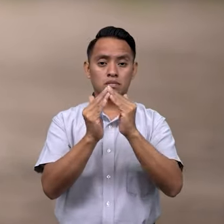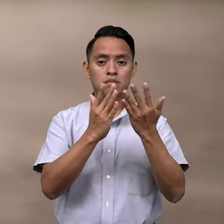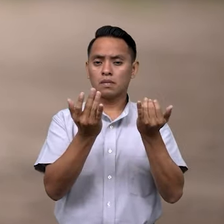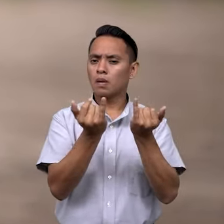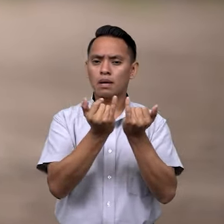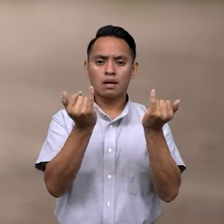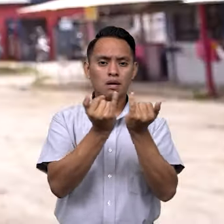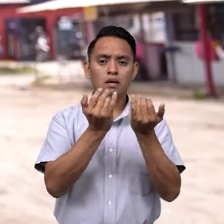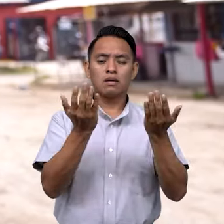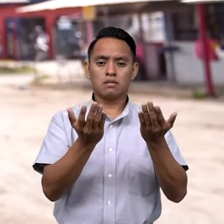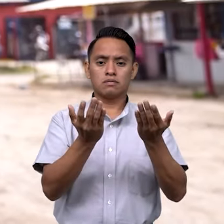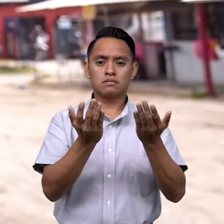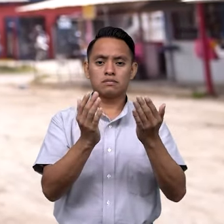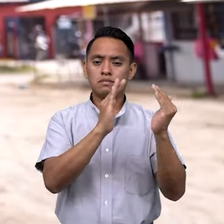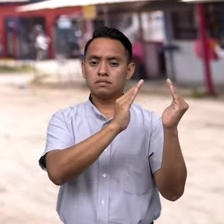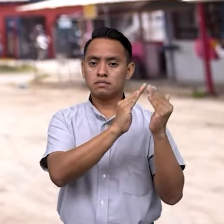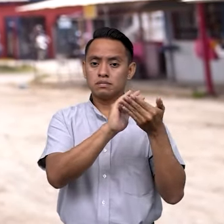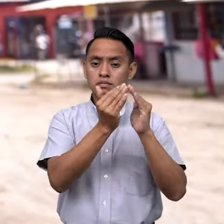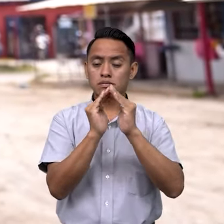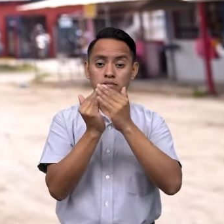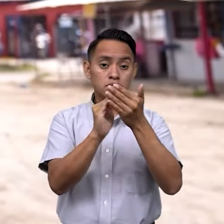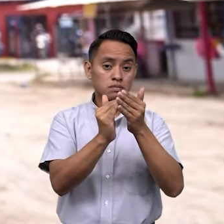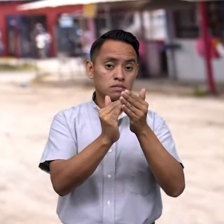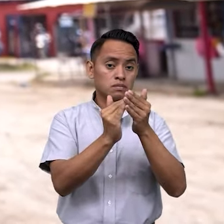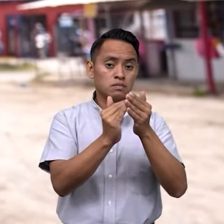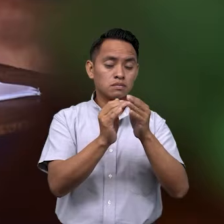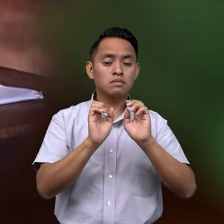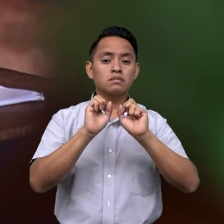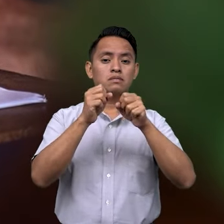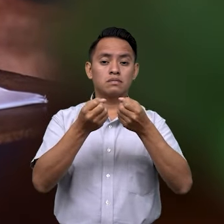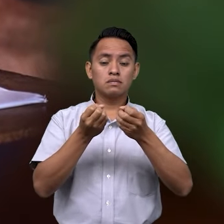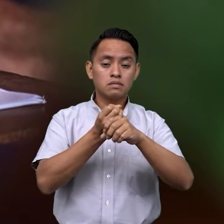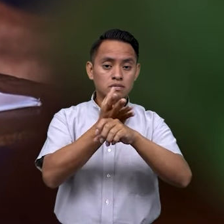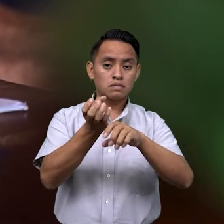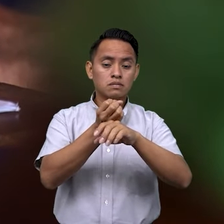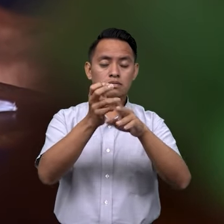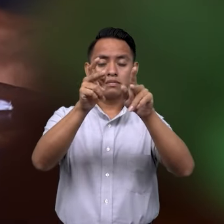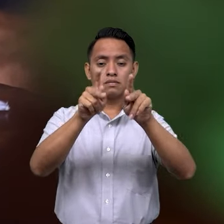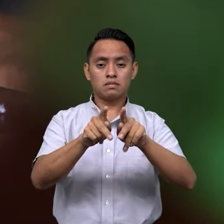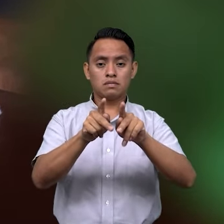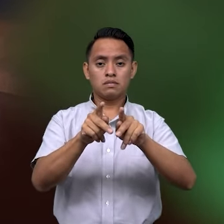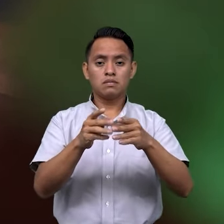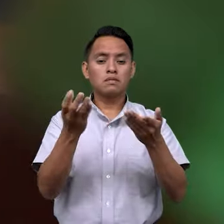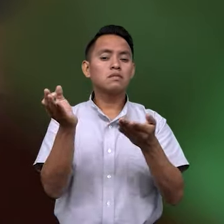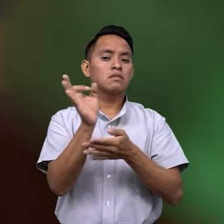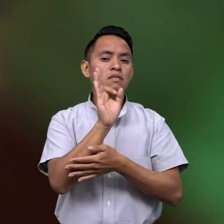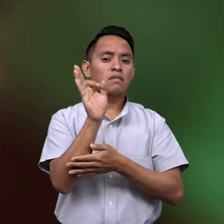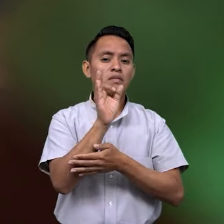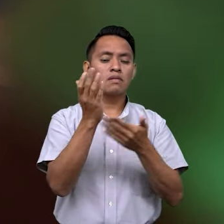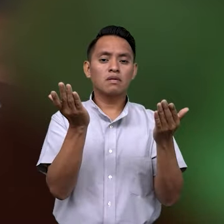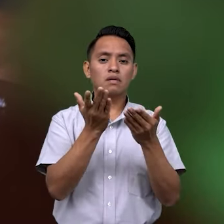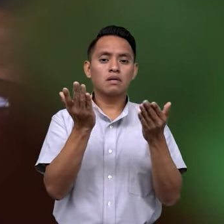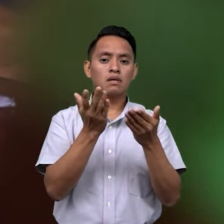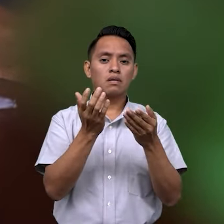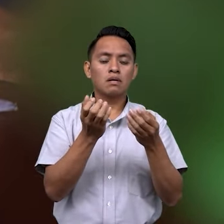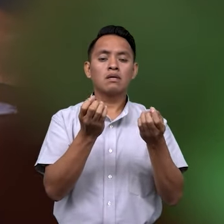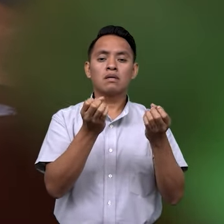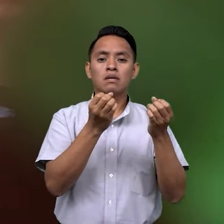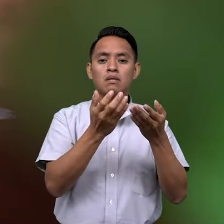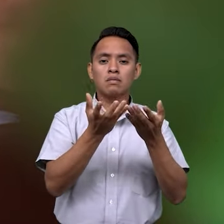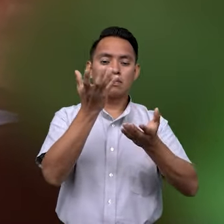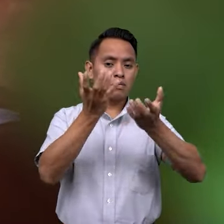también en las comunidades se puede orientar a las personas de qué manera no se puede ocasionar